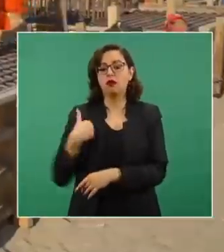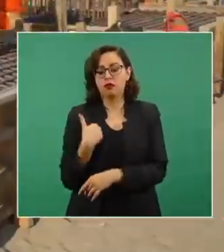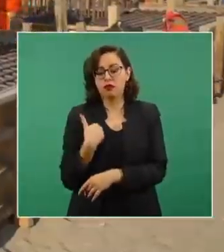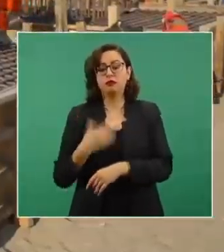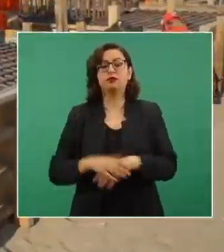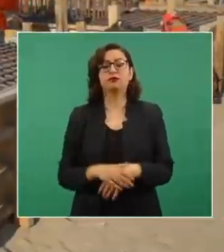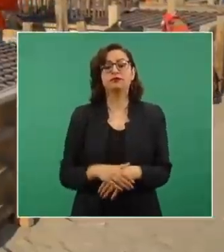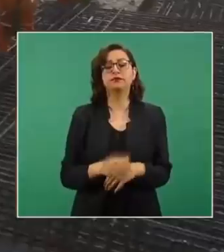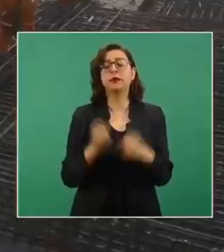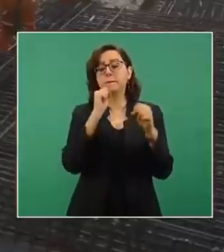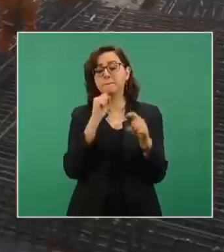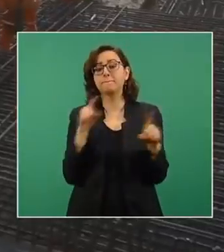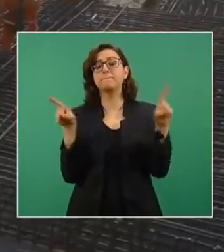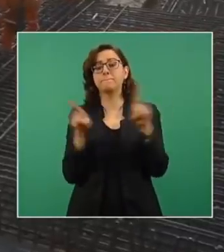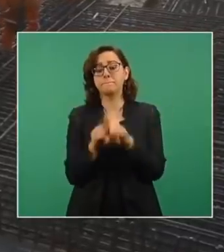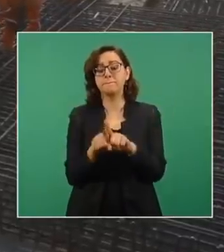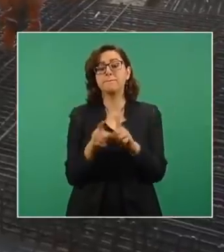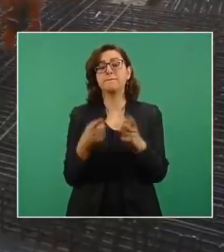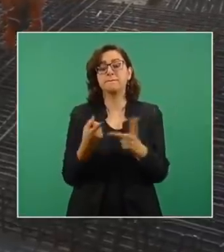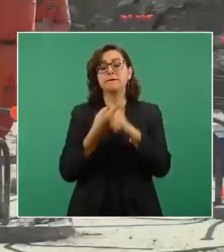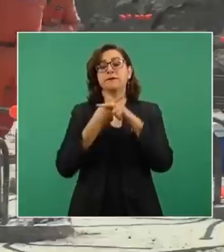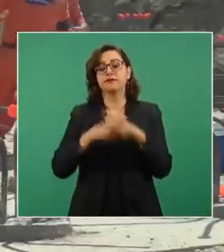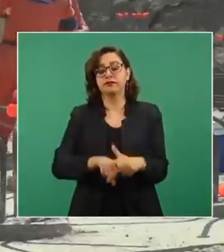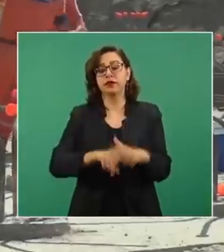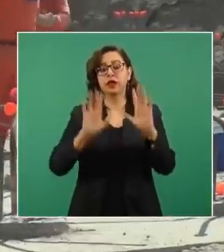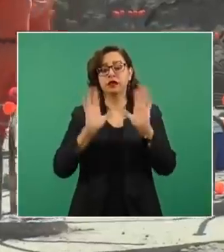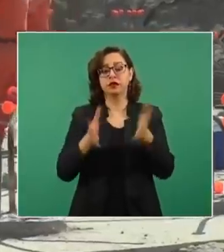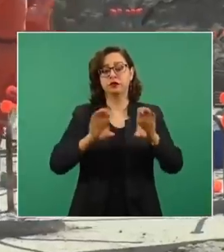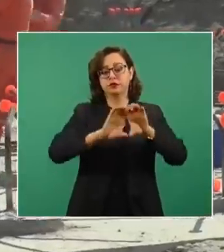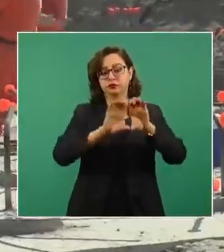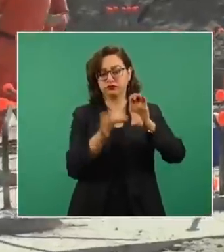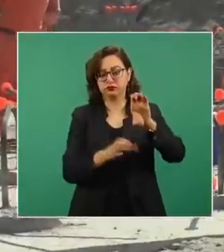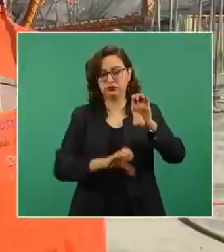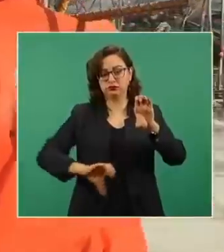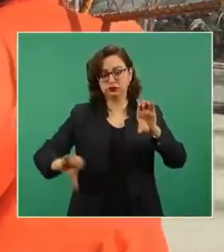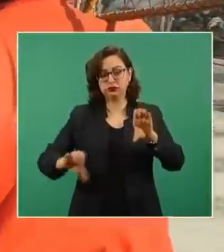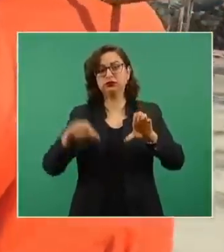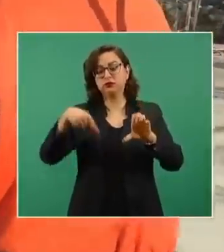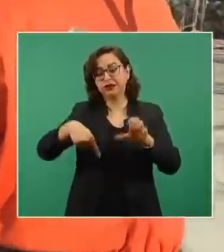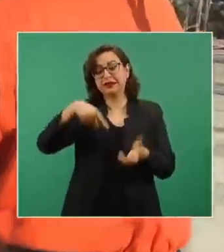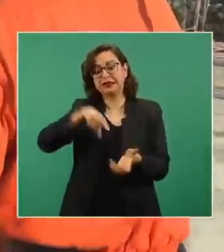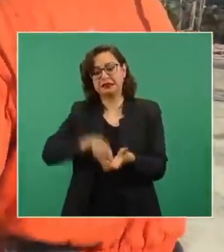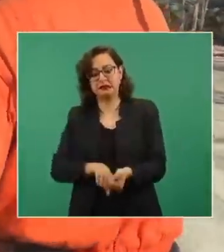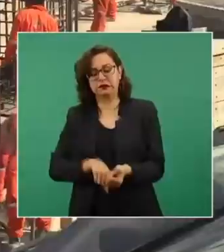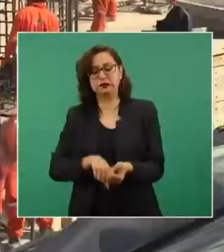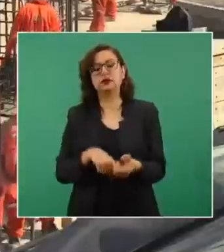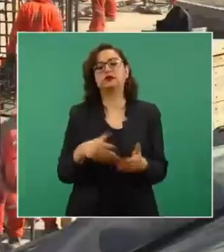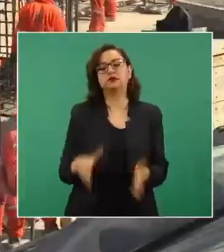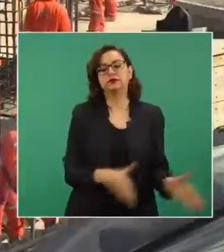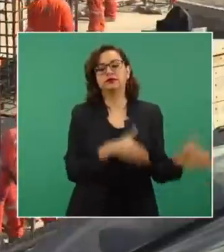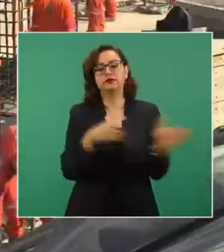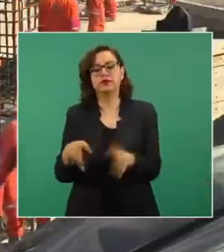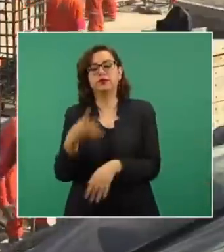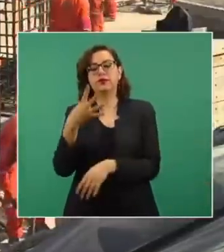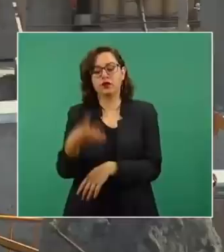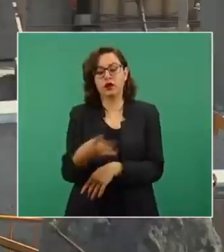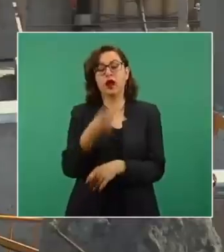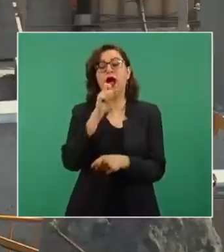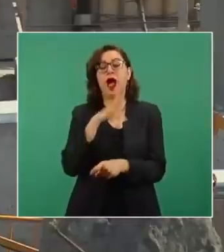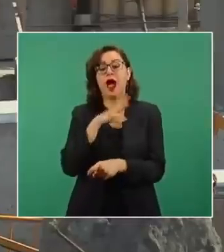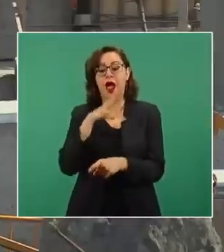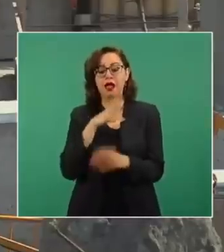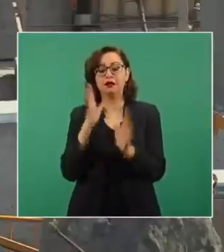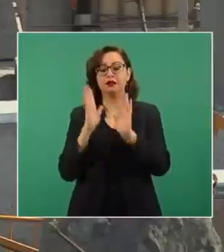trabajan en la fase de cimentación superficial de sus racks de tuberías principales y de integración. En el paquete 4, se desarrollan trabajos en los racks y